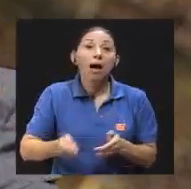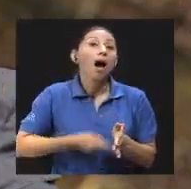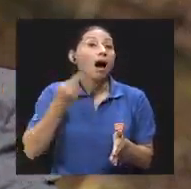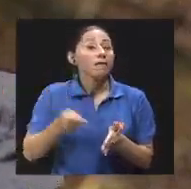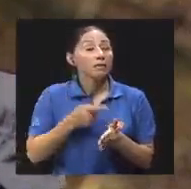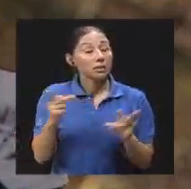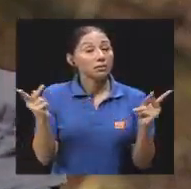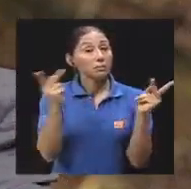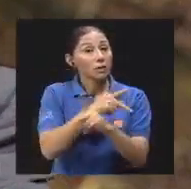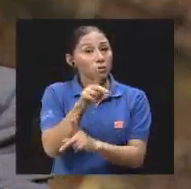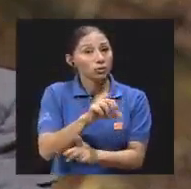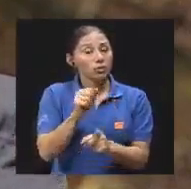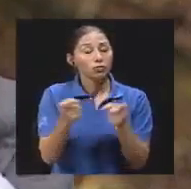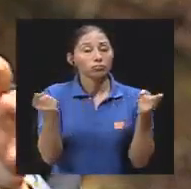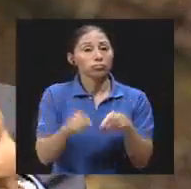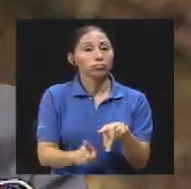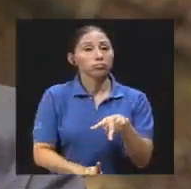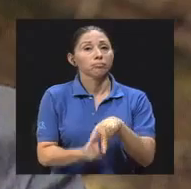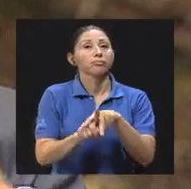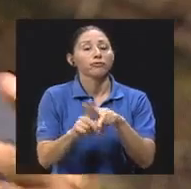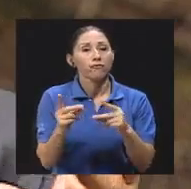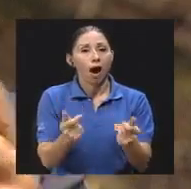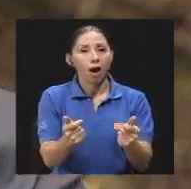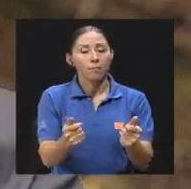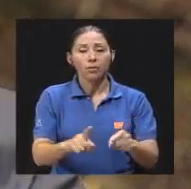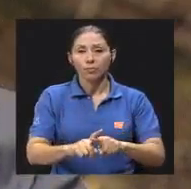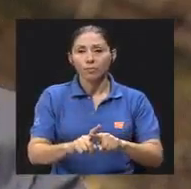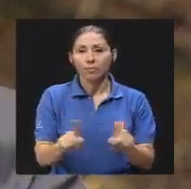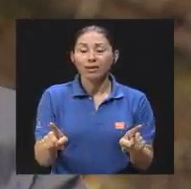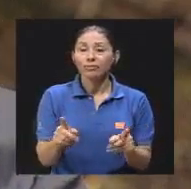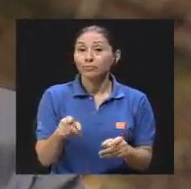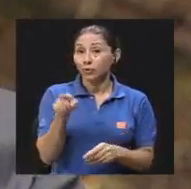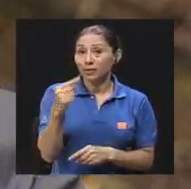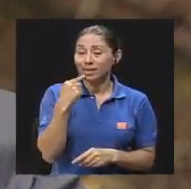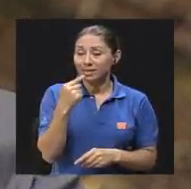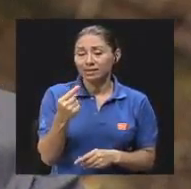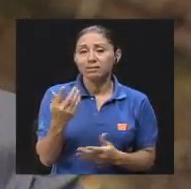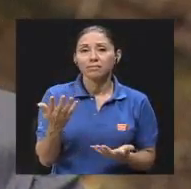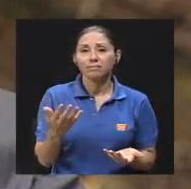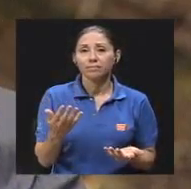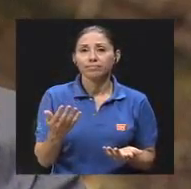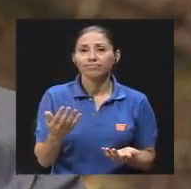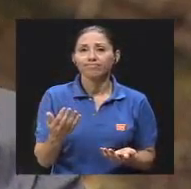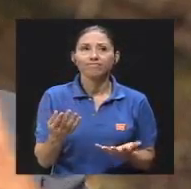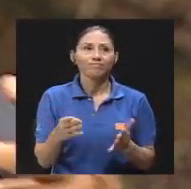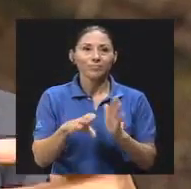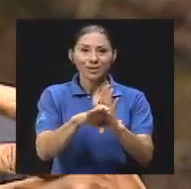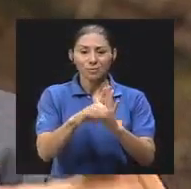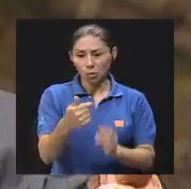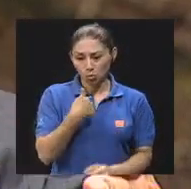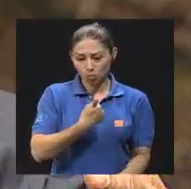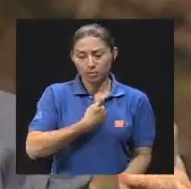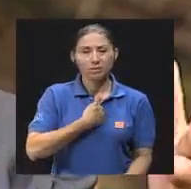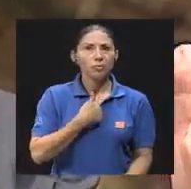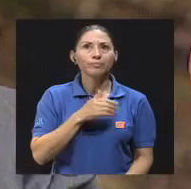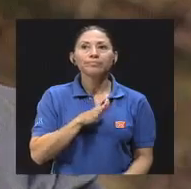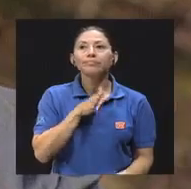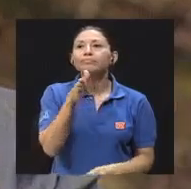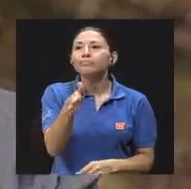agresivos, dependiendo que aparecen muy rápido. Pero eso que usted menciona, y que es muy claro, no es bueno estar